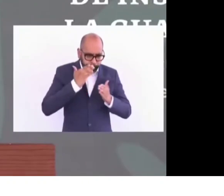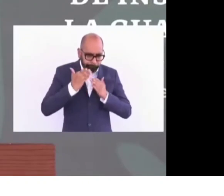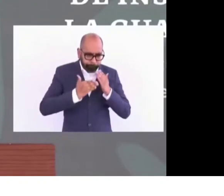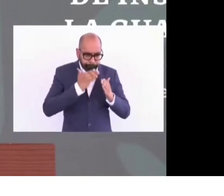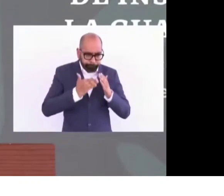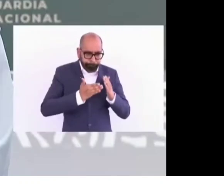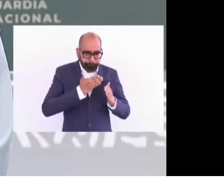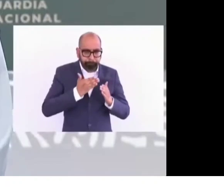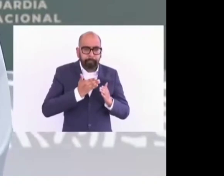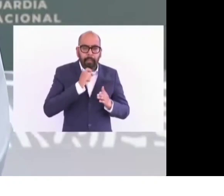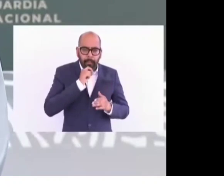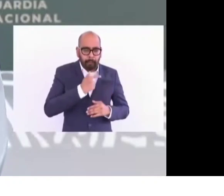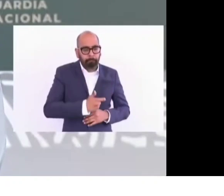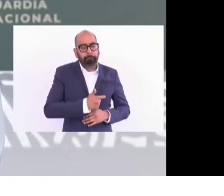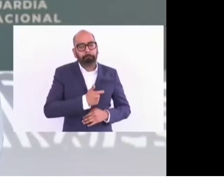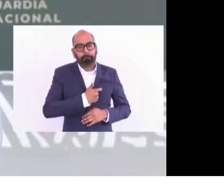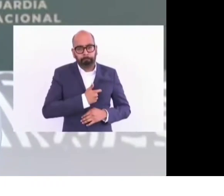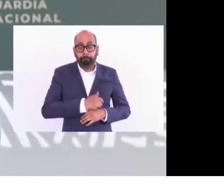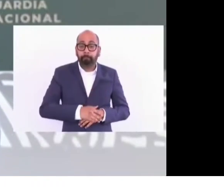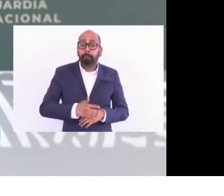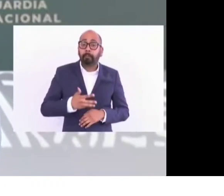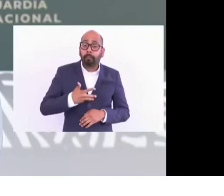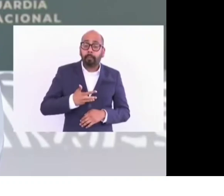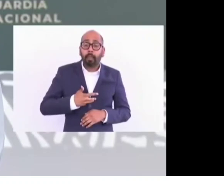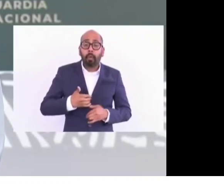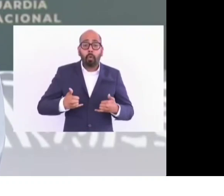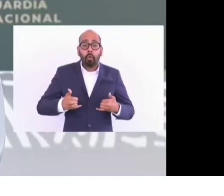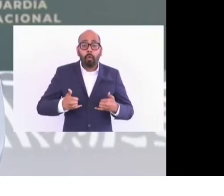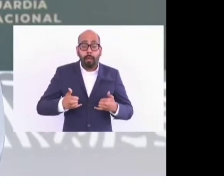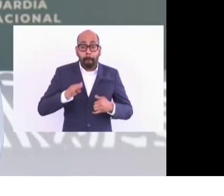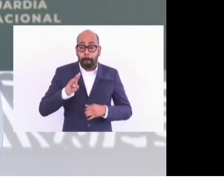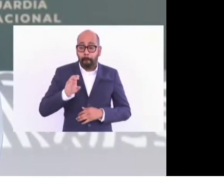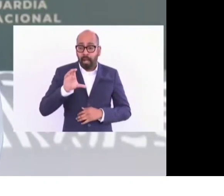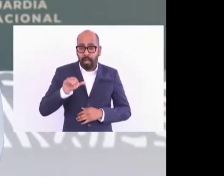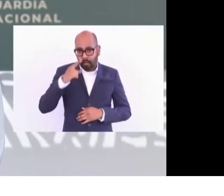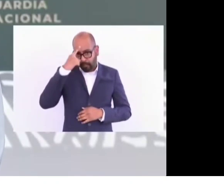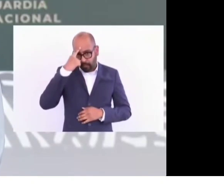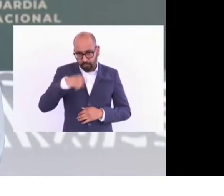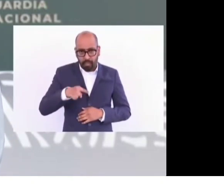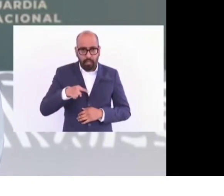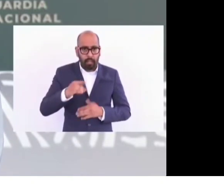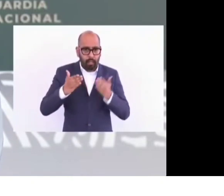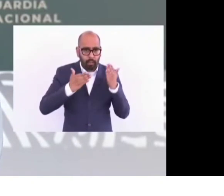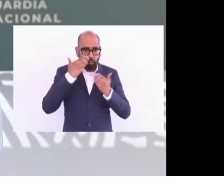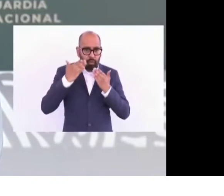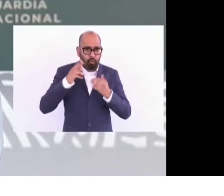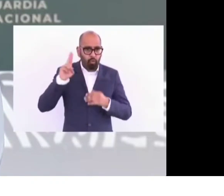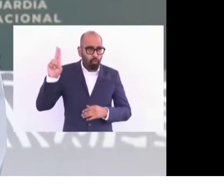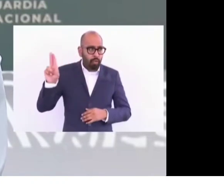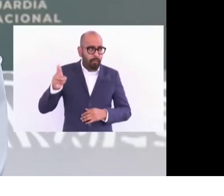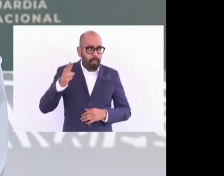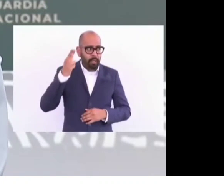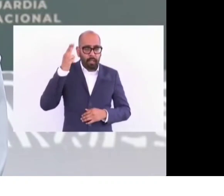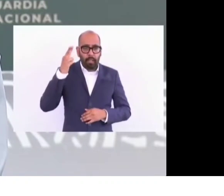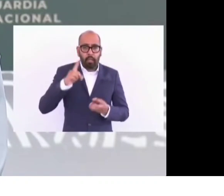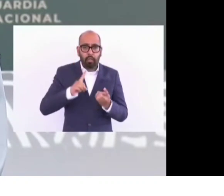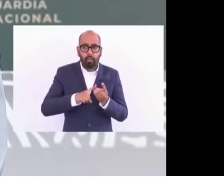Y las becas para estudiantes de nivel universitario en